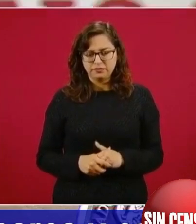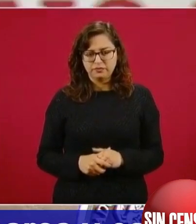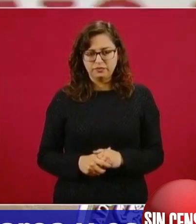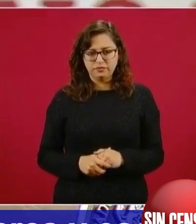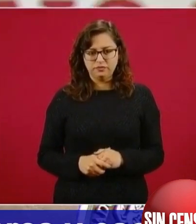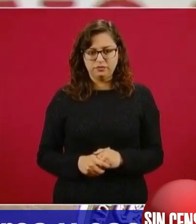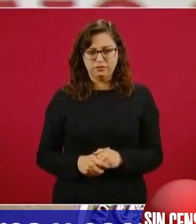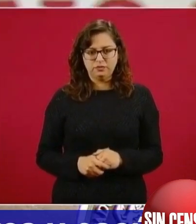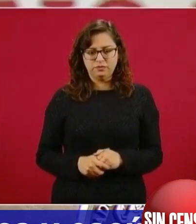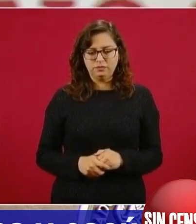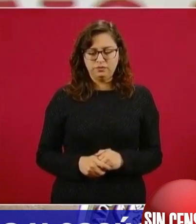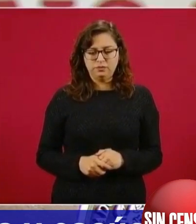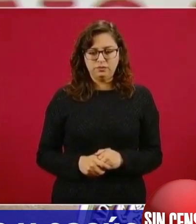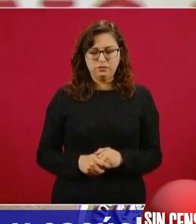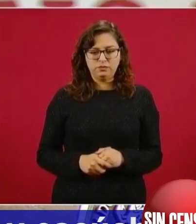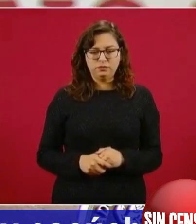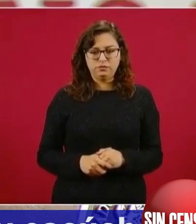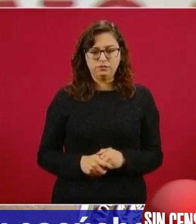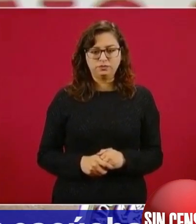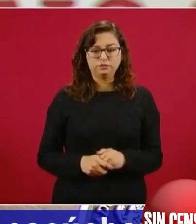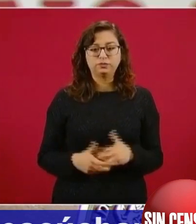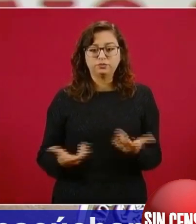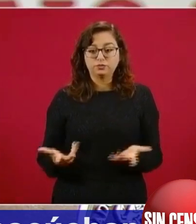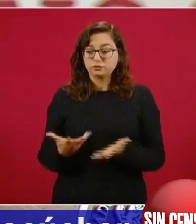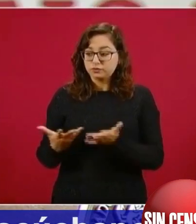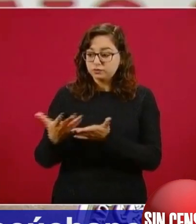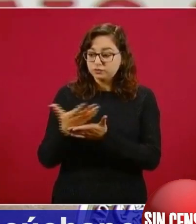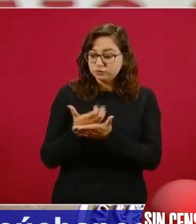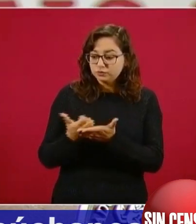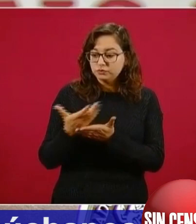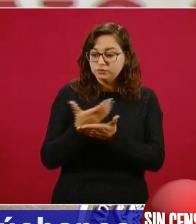de cómo se creaba la riqueza.